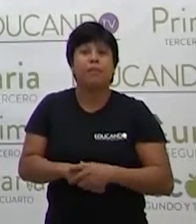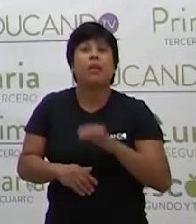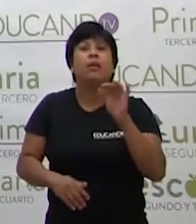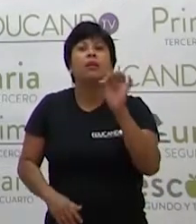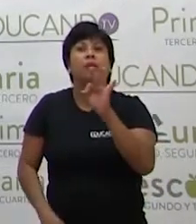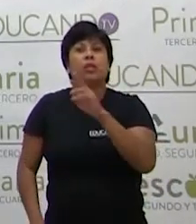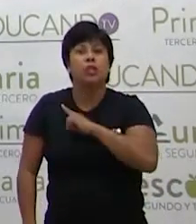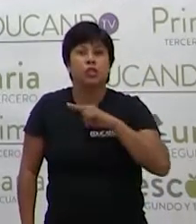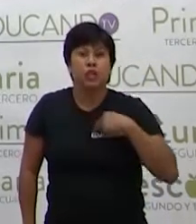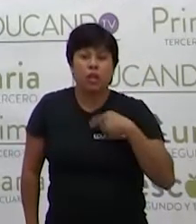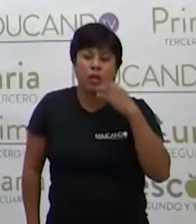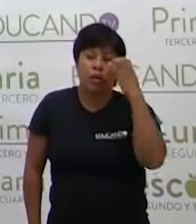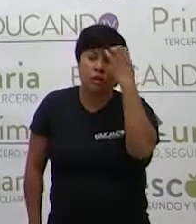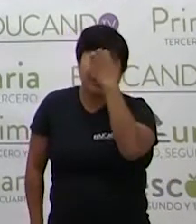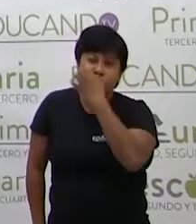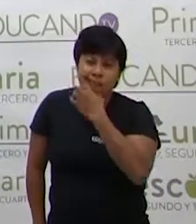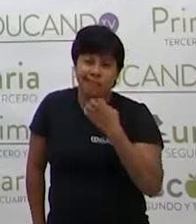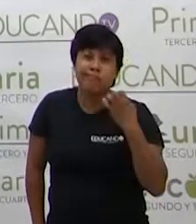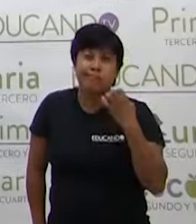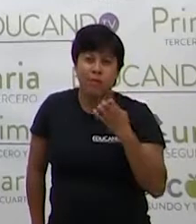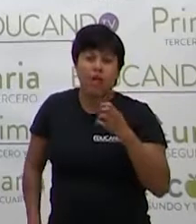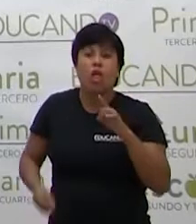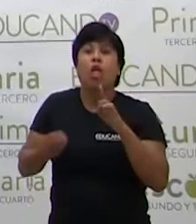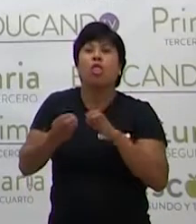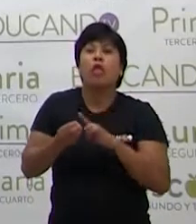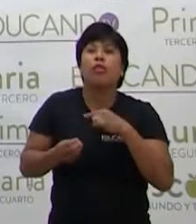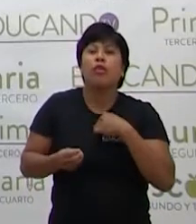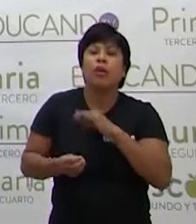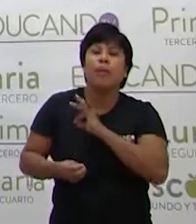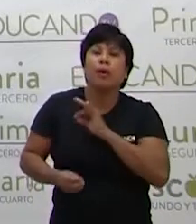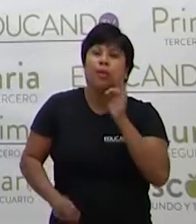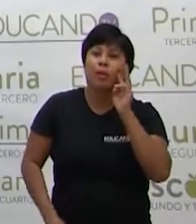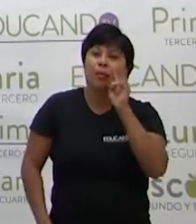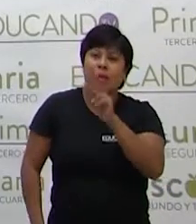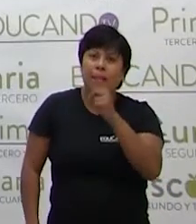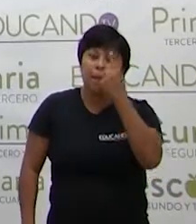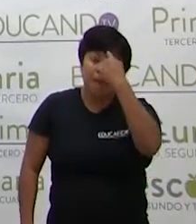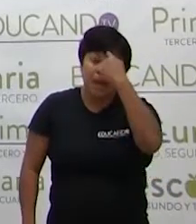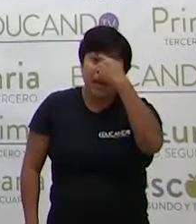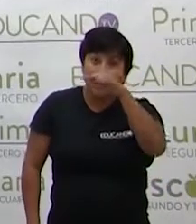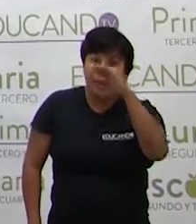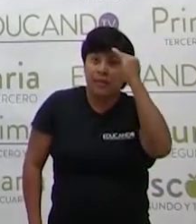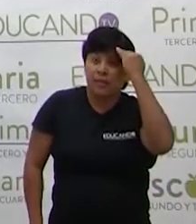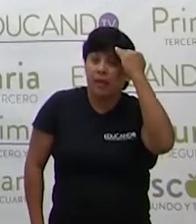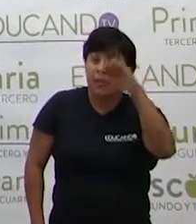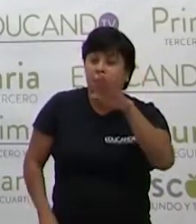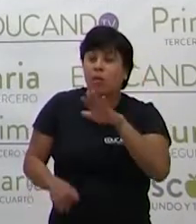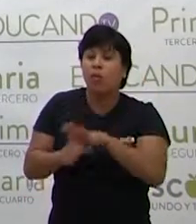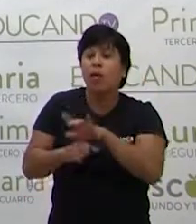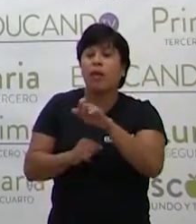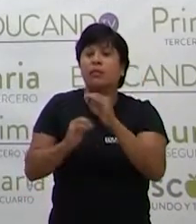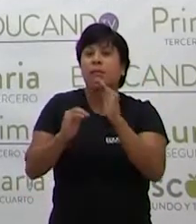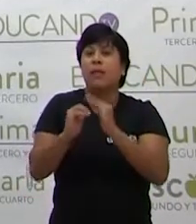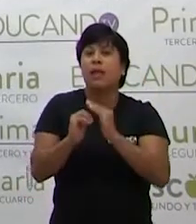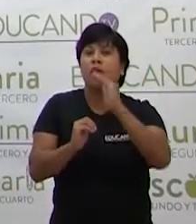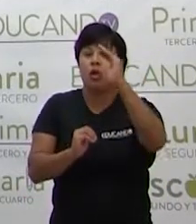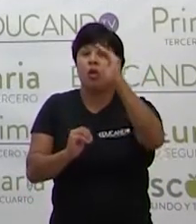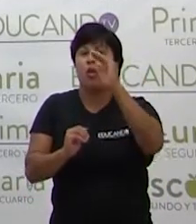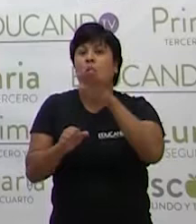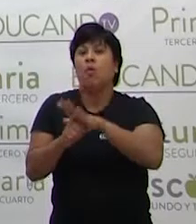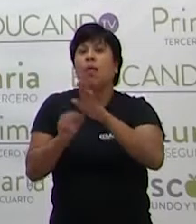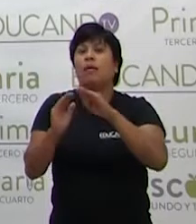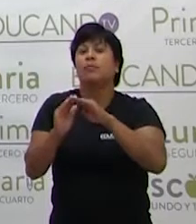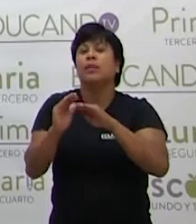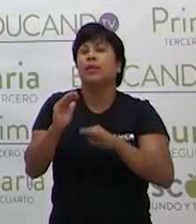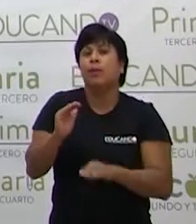nos observamos, ¿en dónde me voy a fijar yo para saber cuál es mayor y cuál es menor?